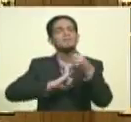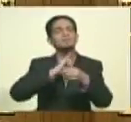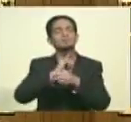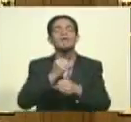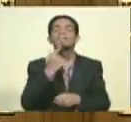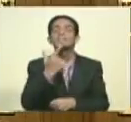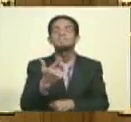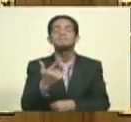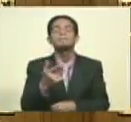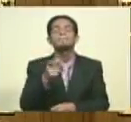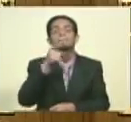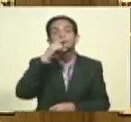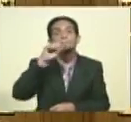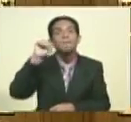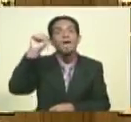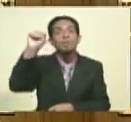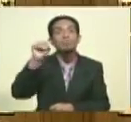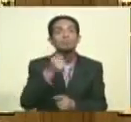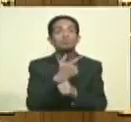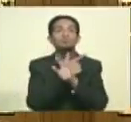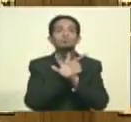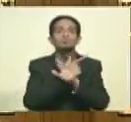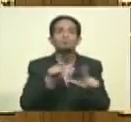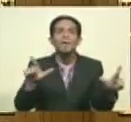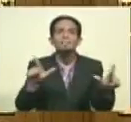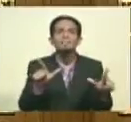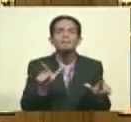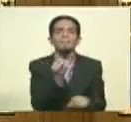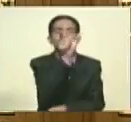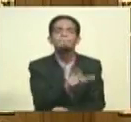presos políticos. Por ejemplo, titulares como eso.